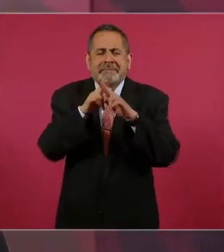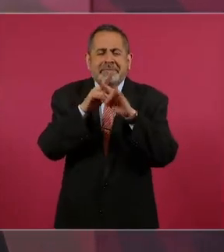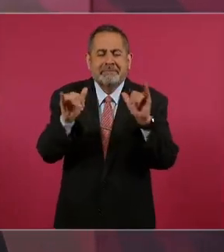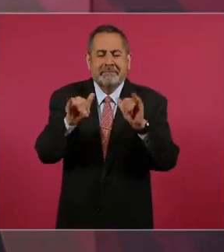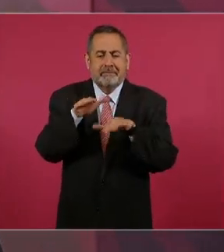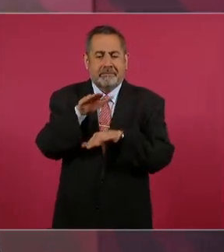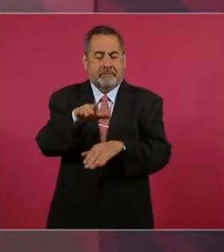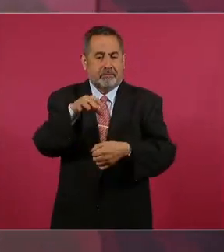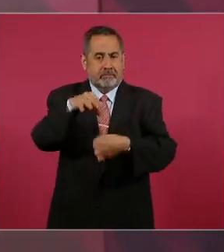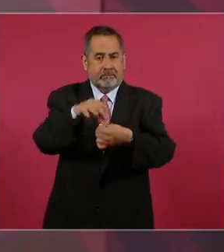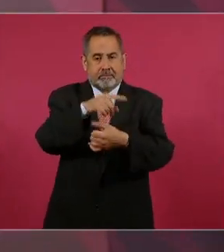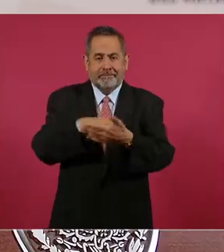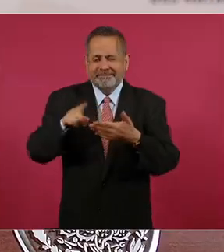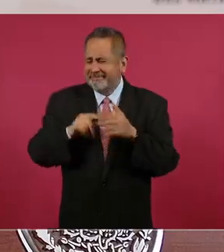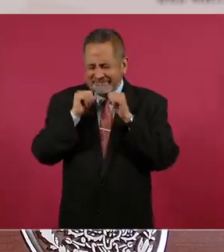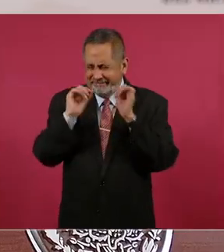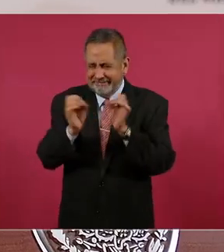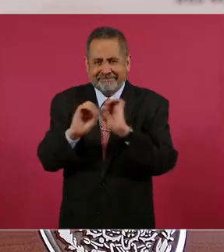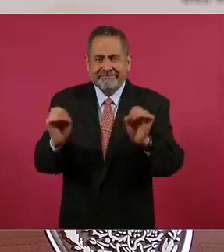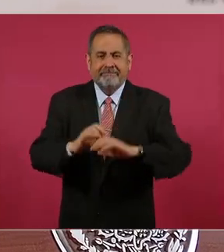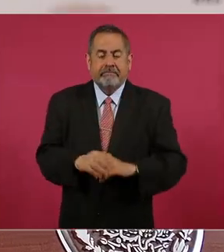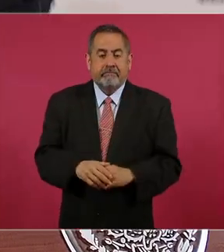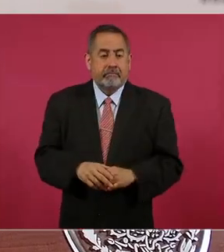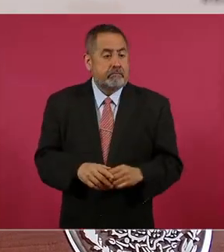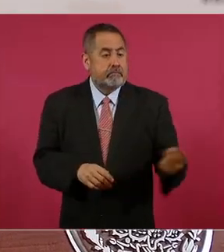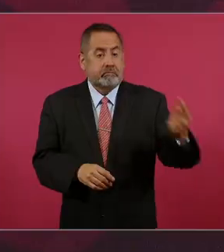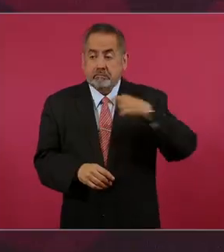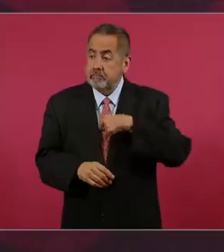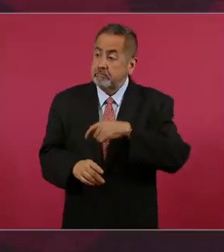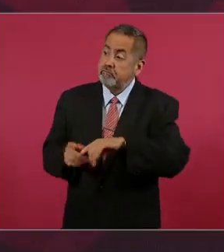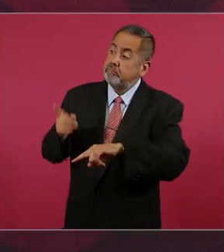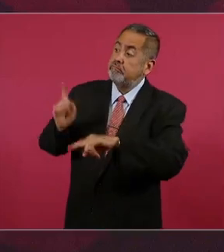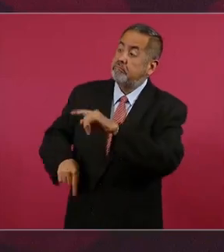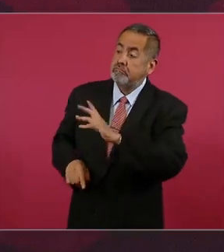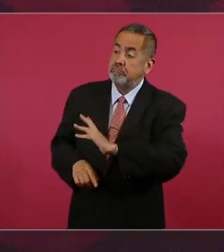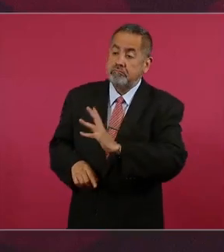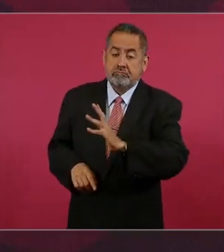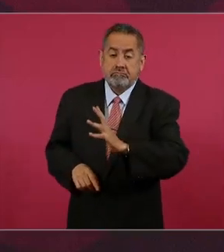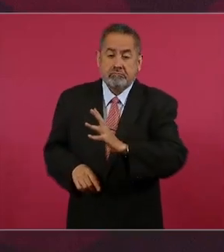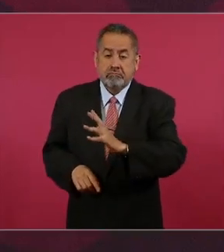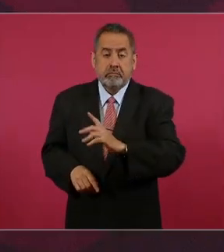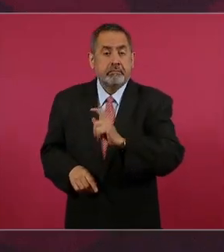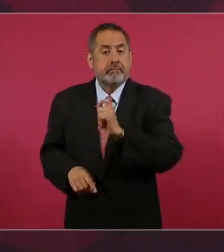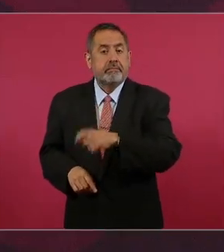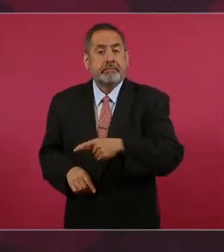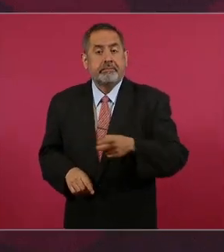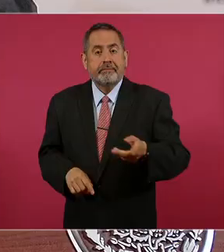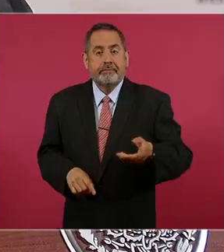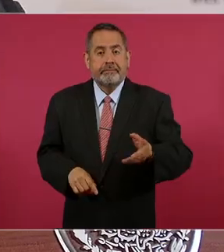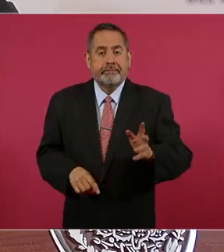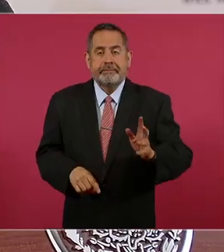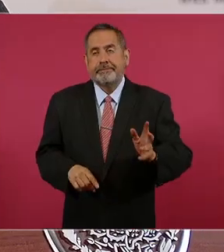proceso electoral, con la amenaza de que van a levantar